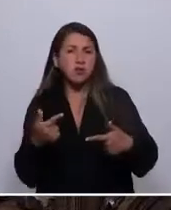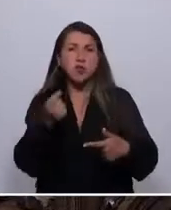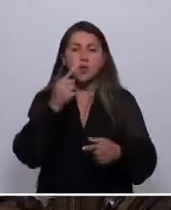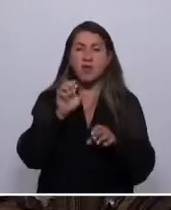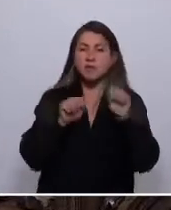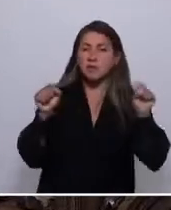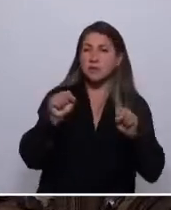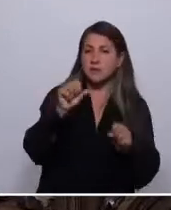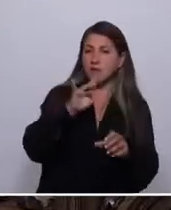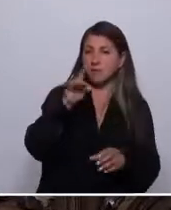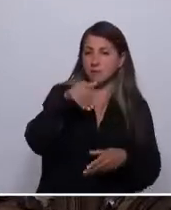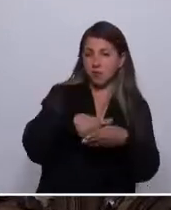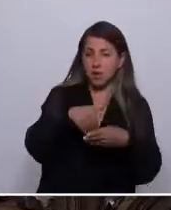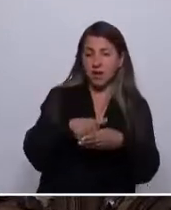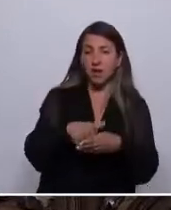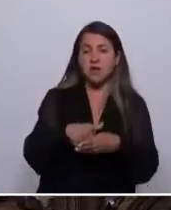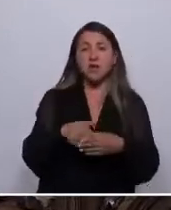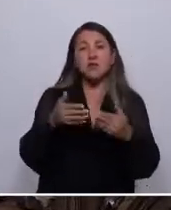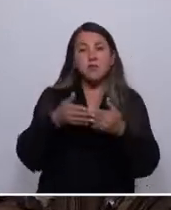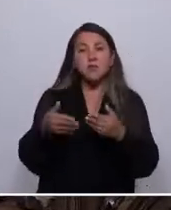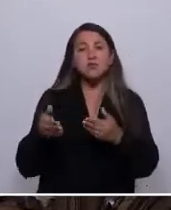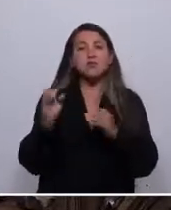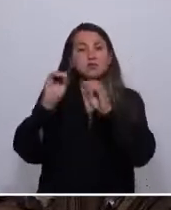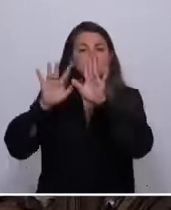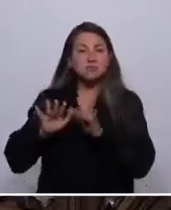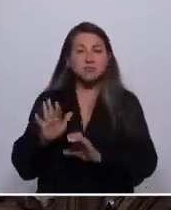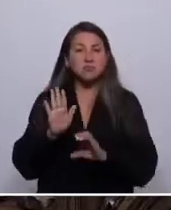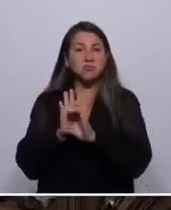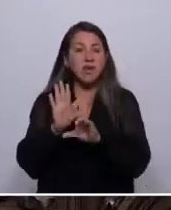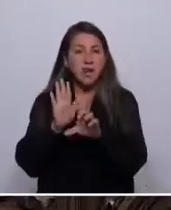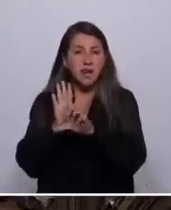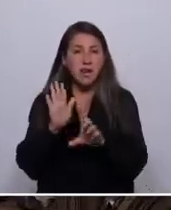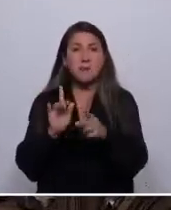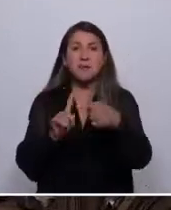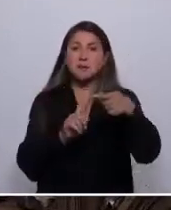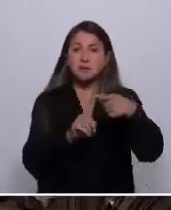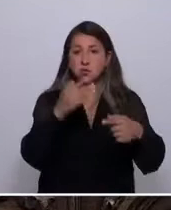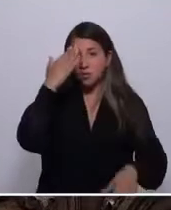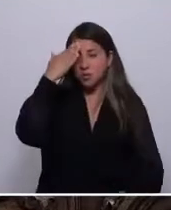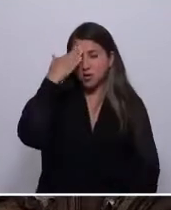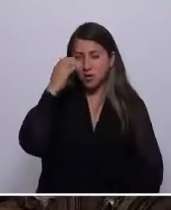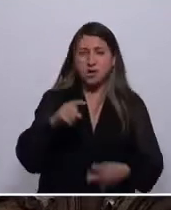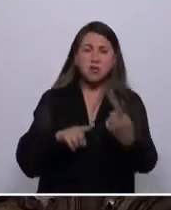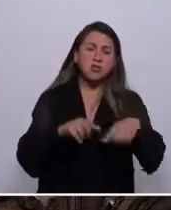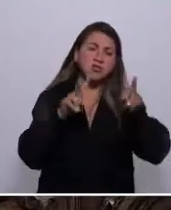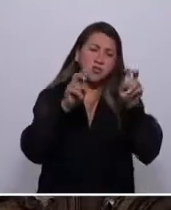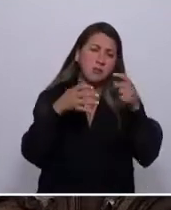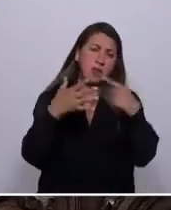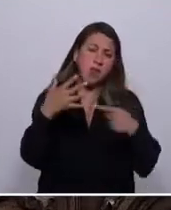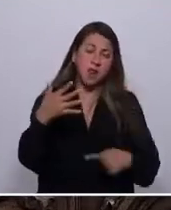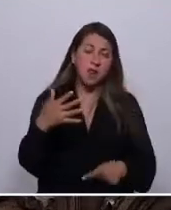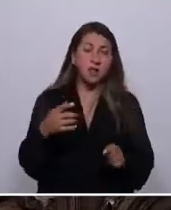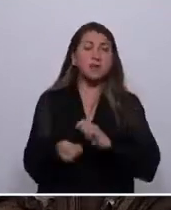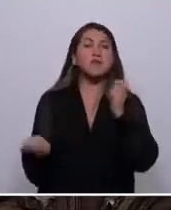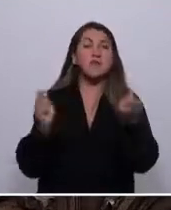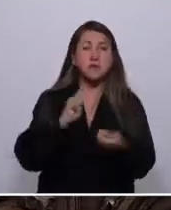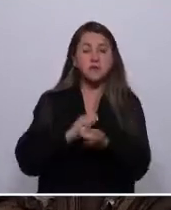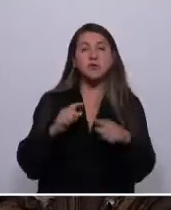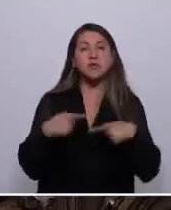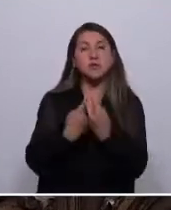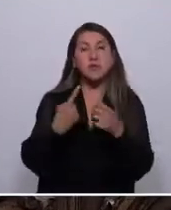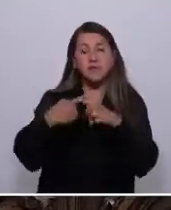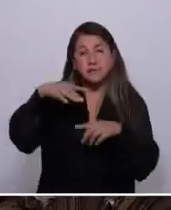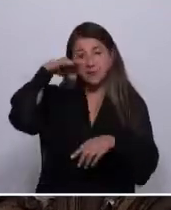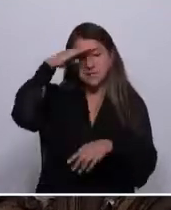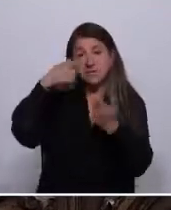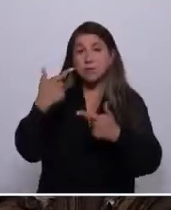electoral, sobre procedimientos de formación de la ley, sobre participación popular y sobre tantas otras cosas. La transformación de nuestra experiencia